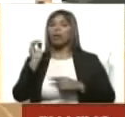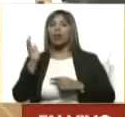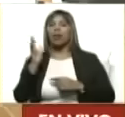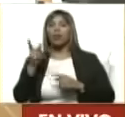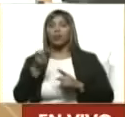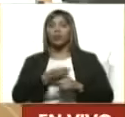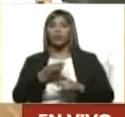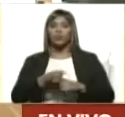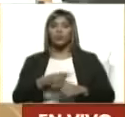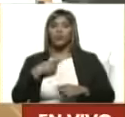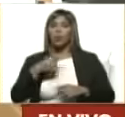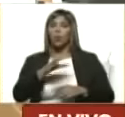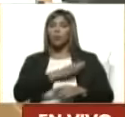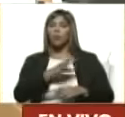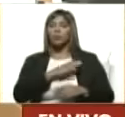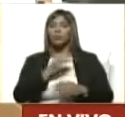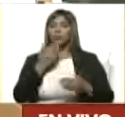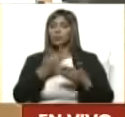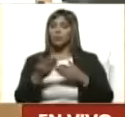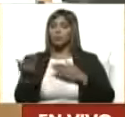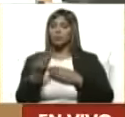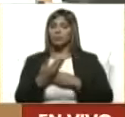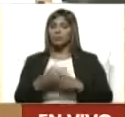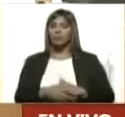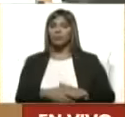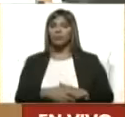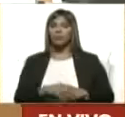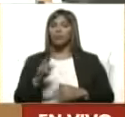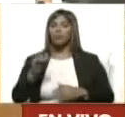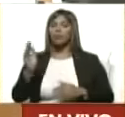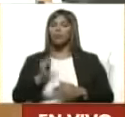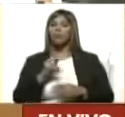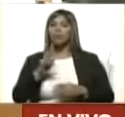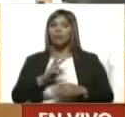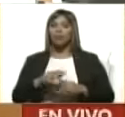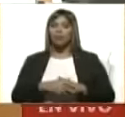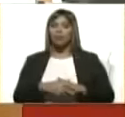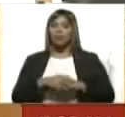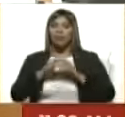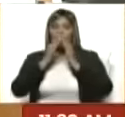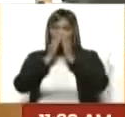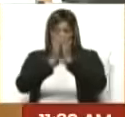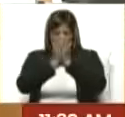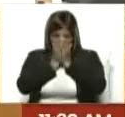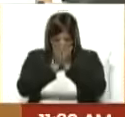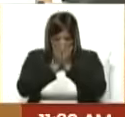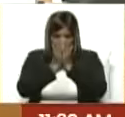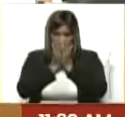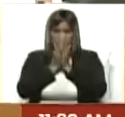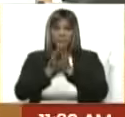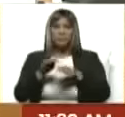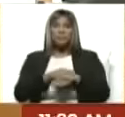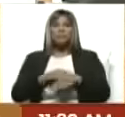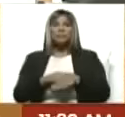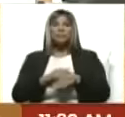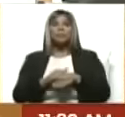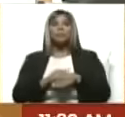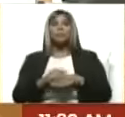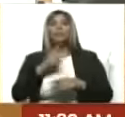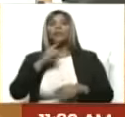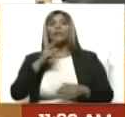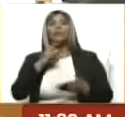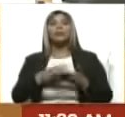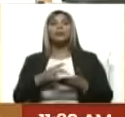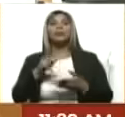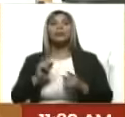batalla, la oposición estaba pidiendo sanciones para que no vinieran a Venezuela las medicinas. Eso es una verdad y es